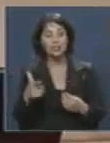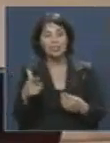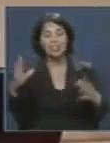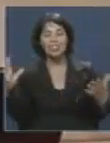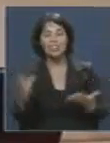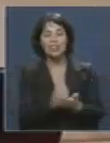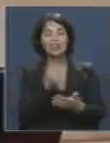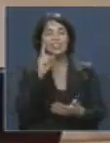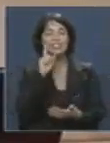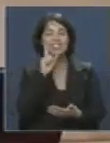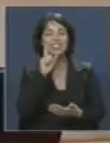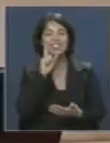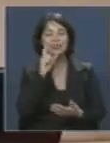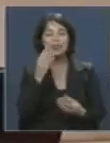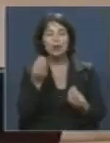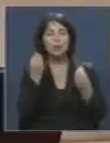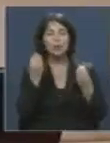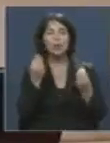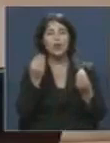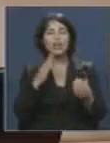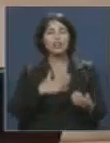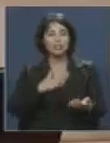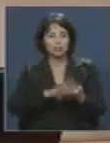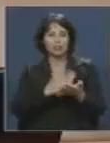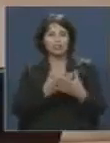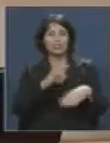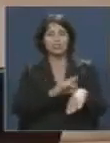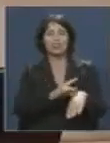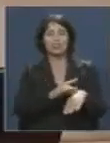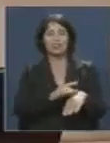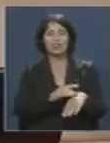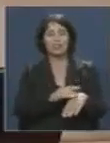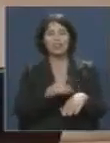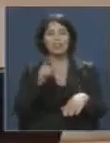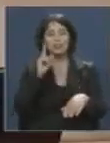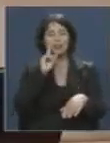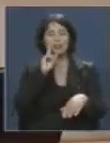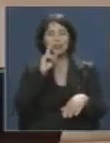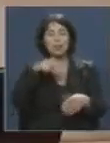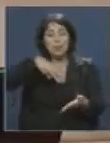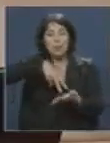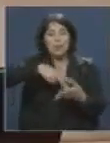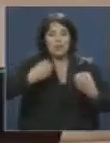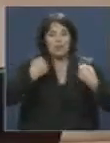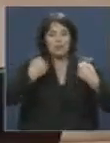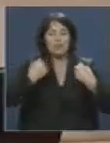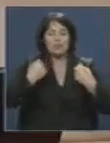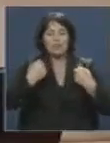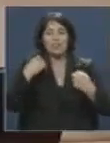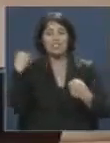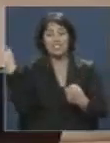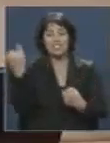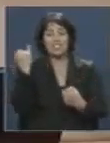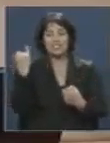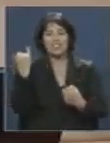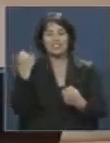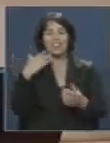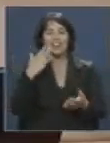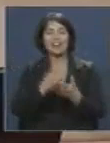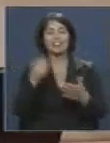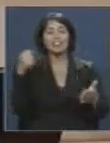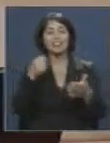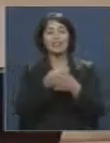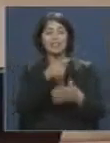lograr tener una muy buena salud que lo mantuvo en pie y prácticamente autovalente hasta este fin de